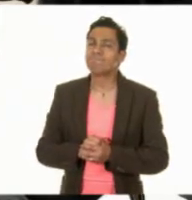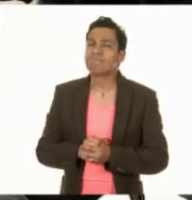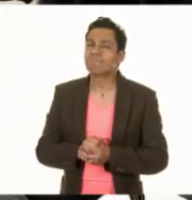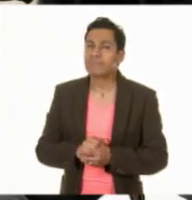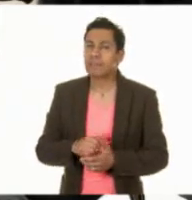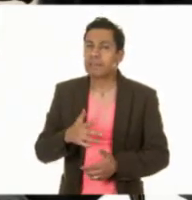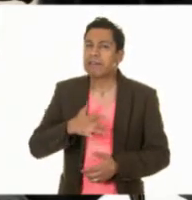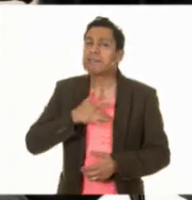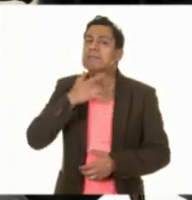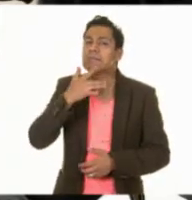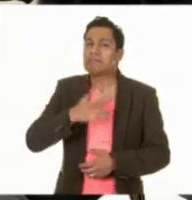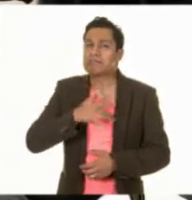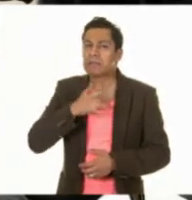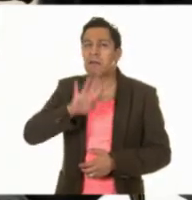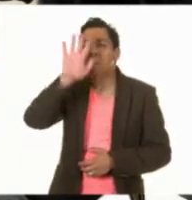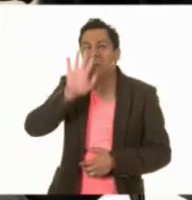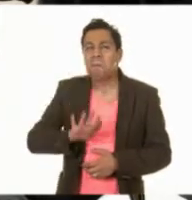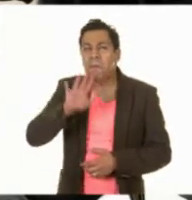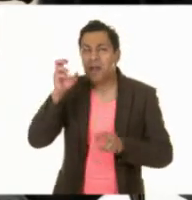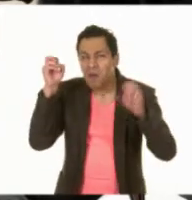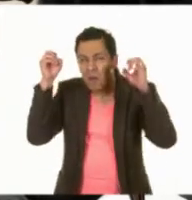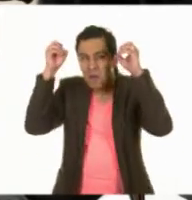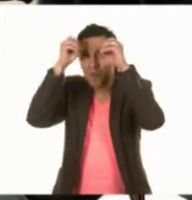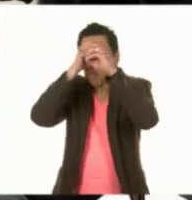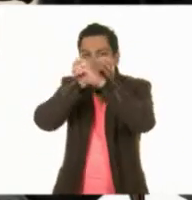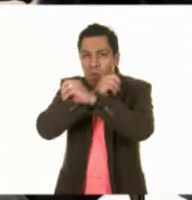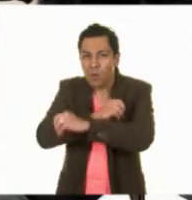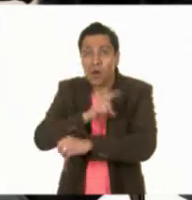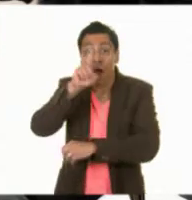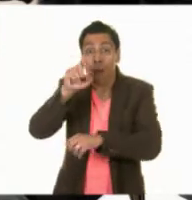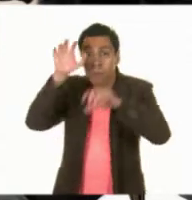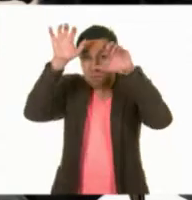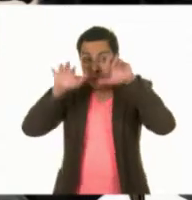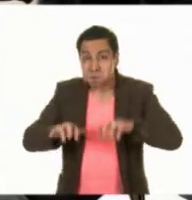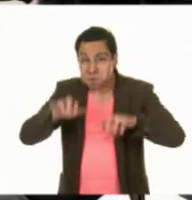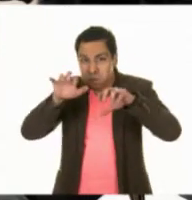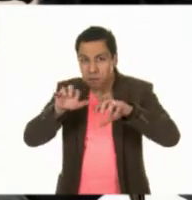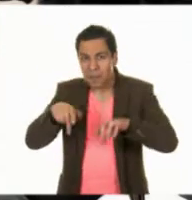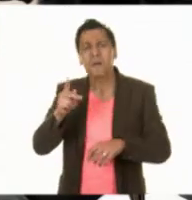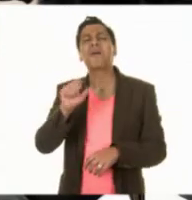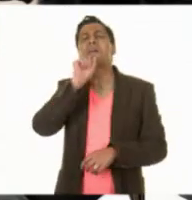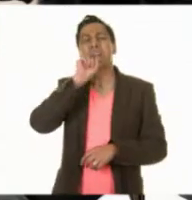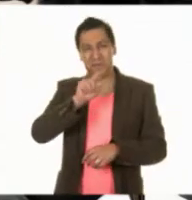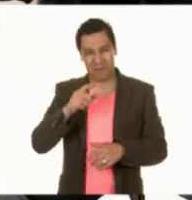estar en la lluvia oscura, pero al mismo tiempo alegre.